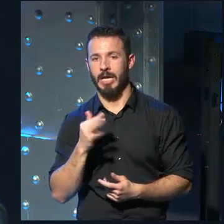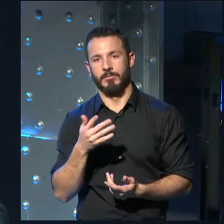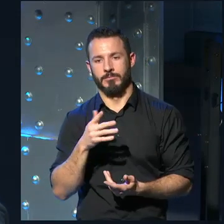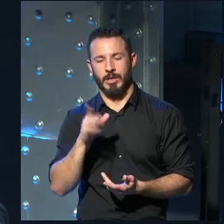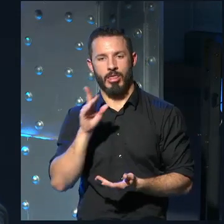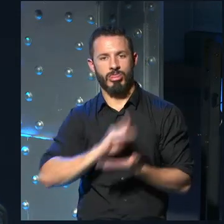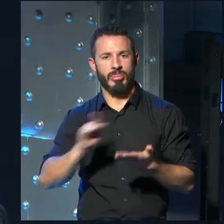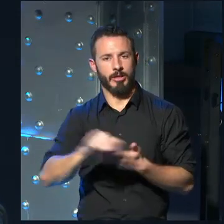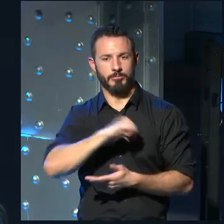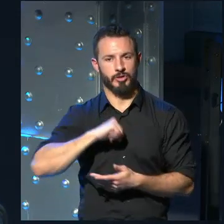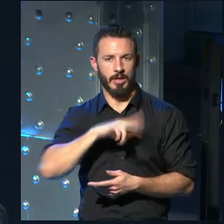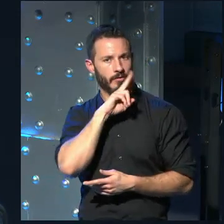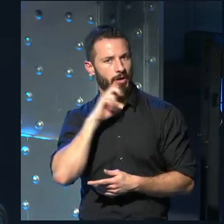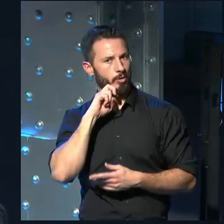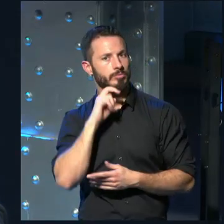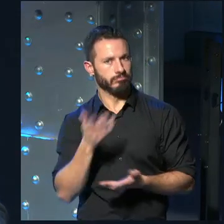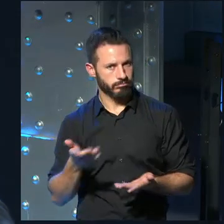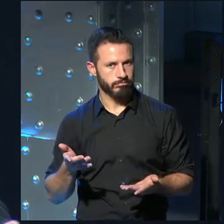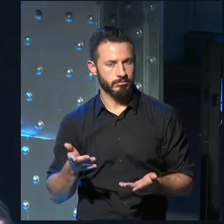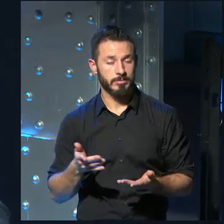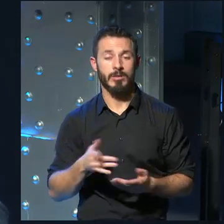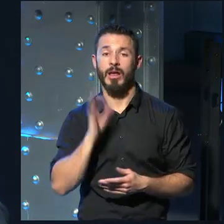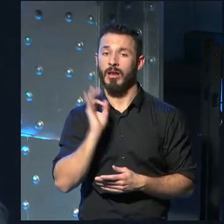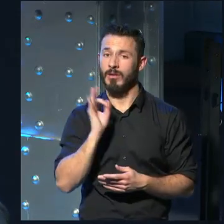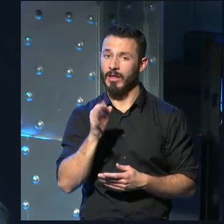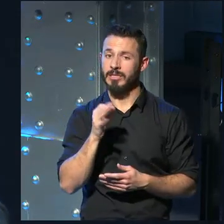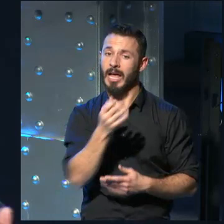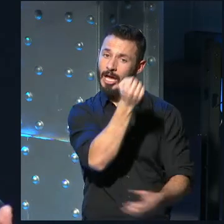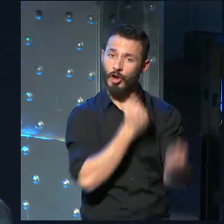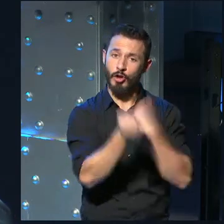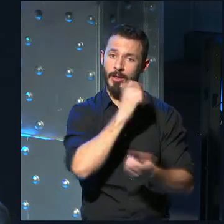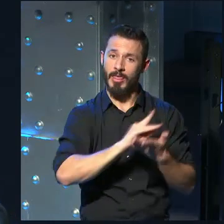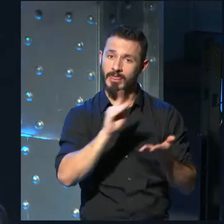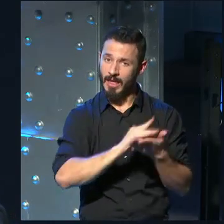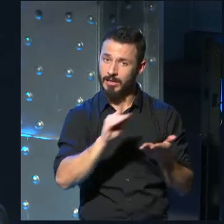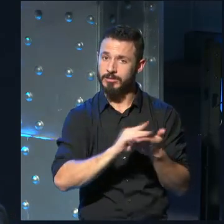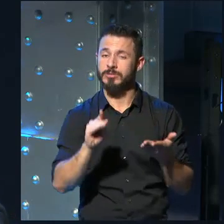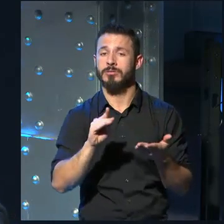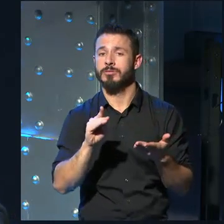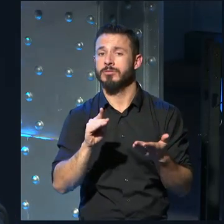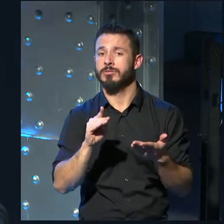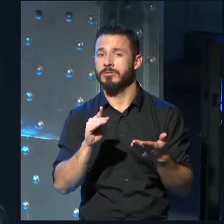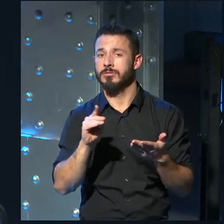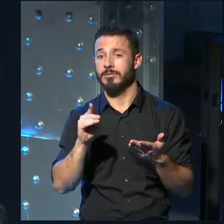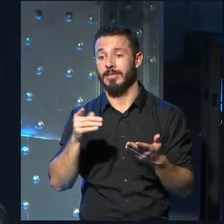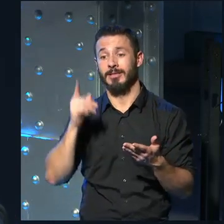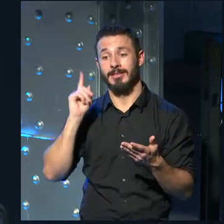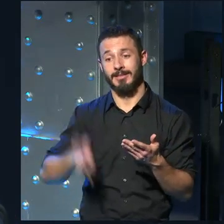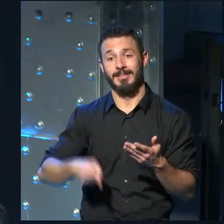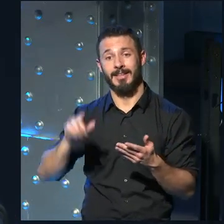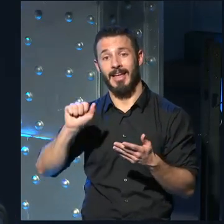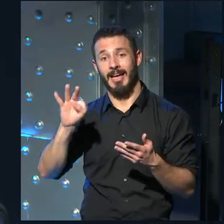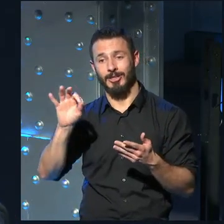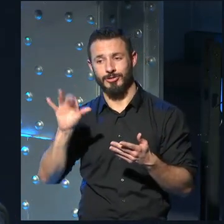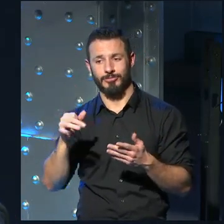personales. Y lo que es cierto es que esa economía de los datos que Thierry Breton, CEO y presidente de Atos, define